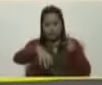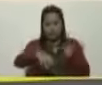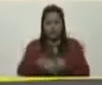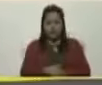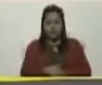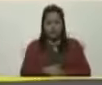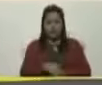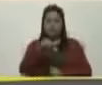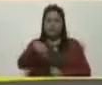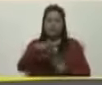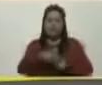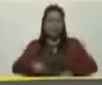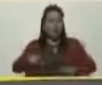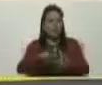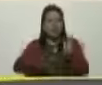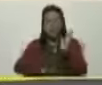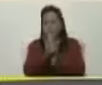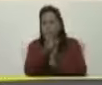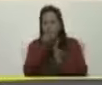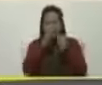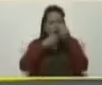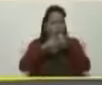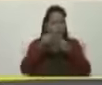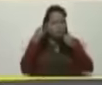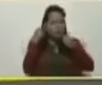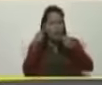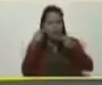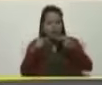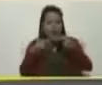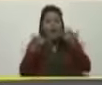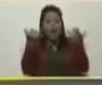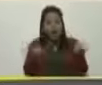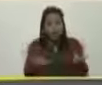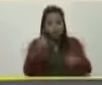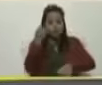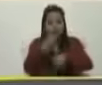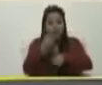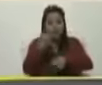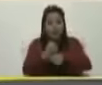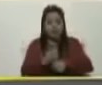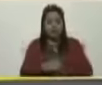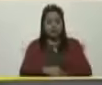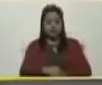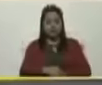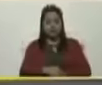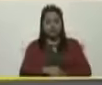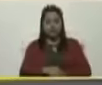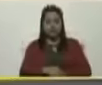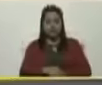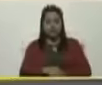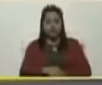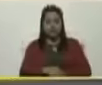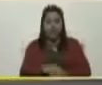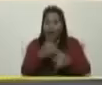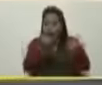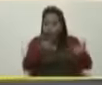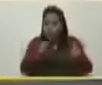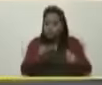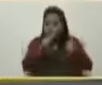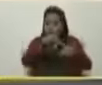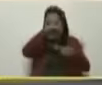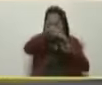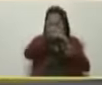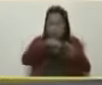zona netamente productora. Ahorita estamos en ese trabajo. Estamos en plena siembra, en el desarrollo. Yo